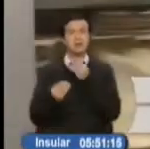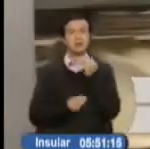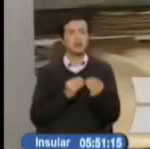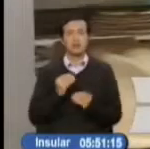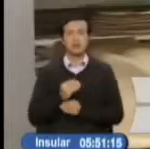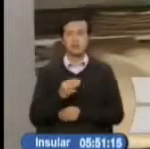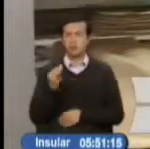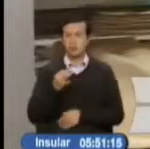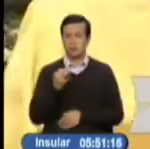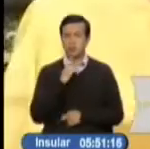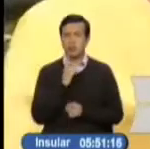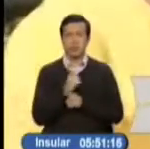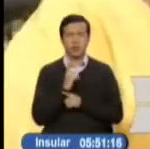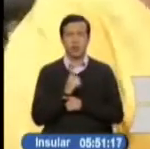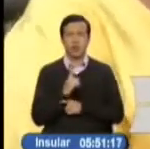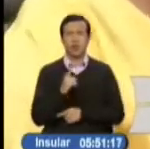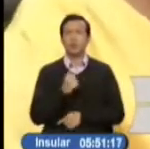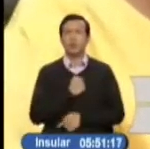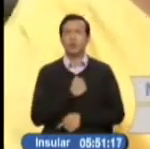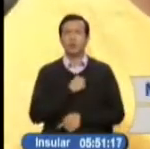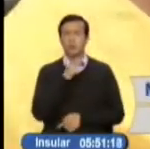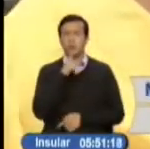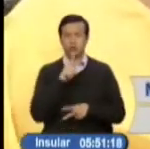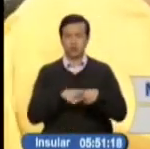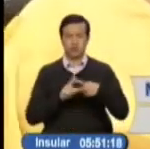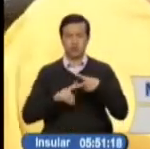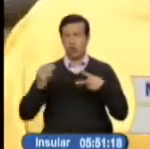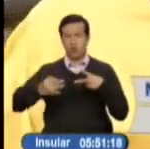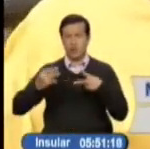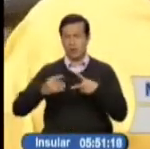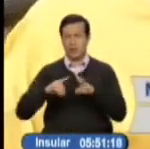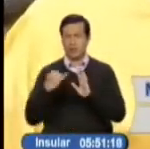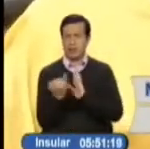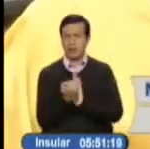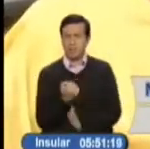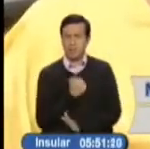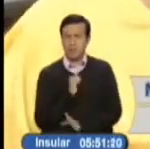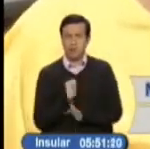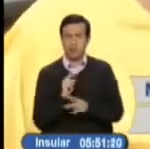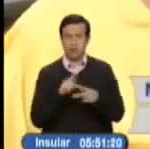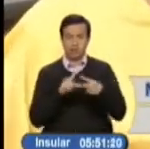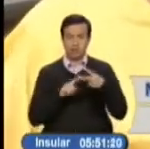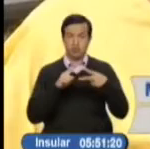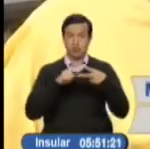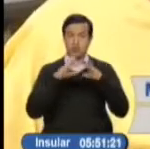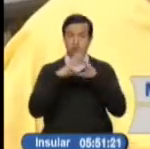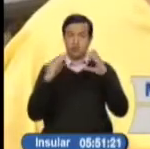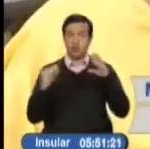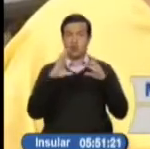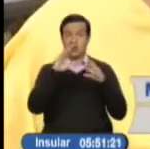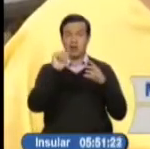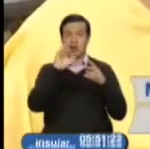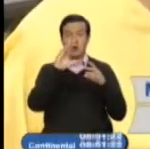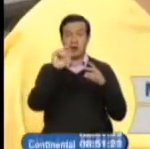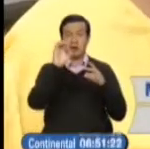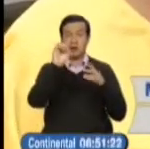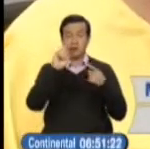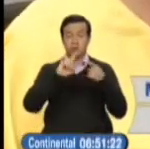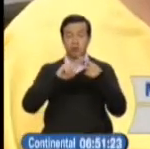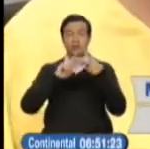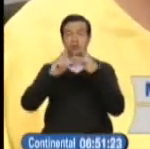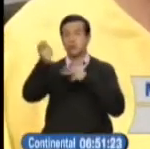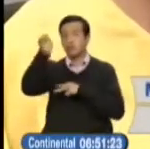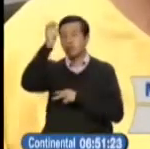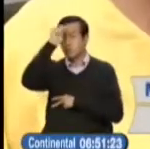la denominación de origen. En el Ecuador pues existen dos denominaciones de origen, la una que es el cacao y la otra que es el sombrero de